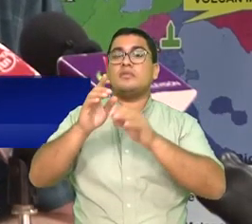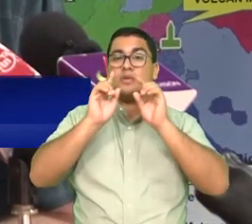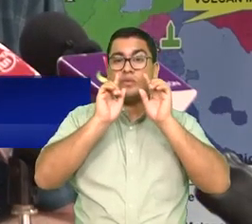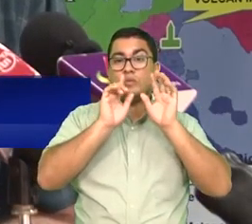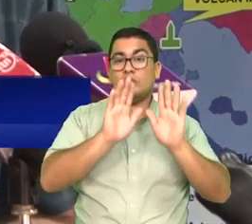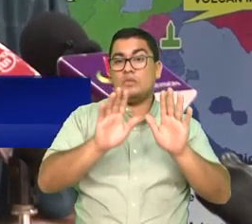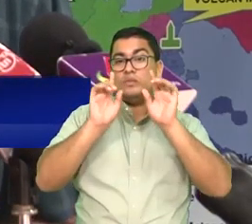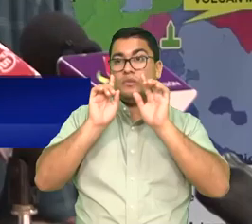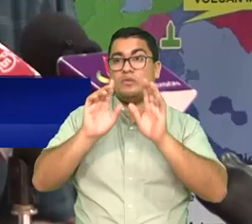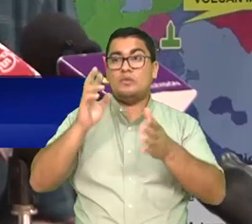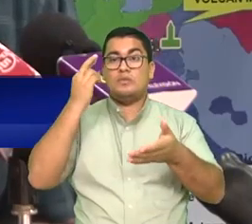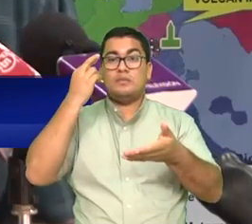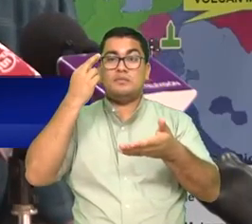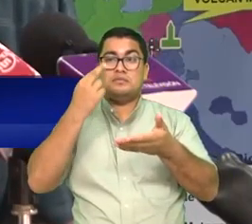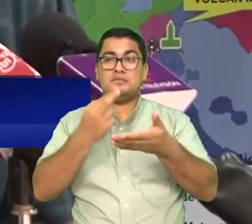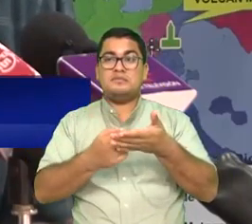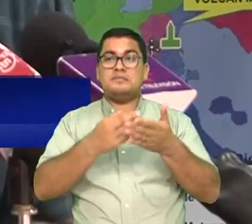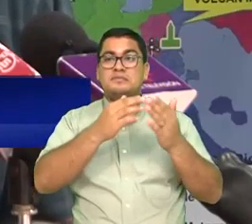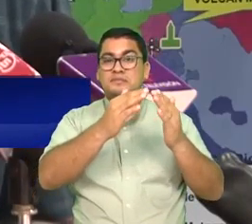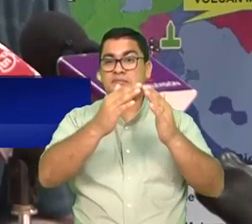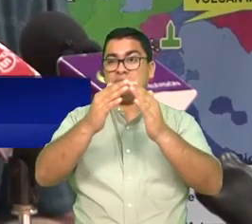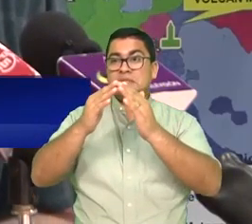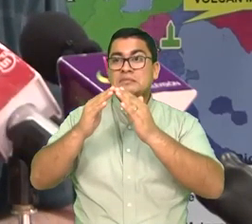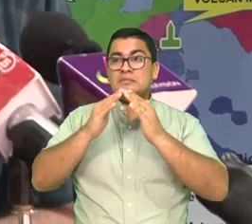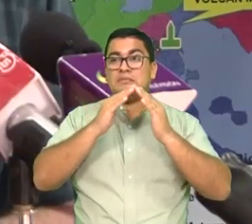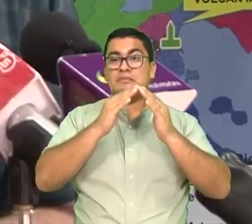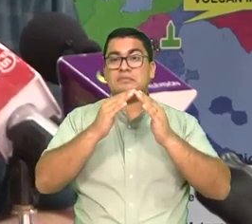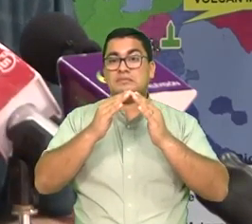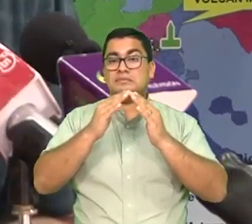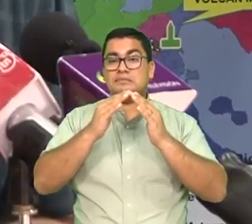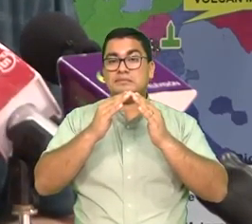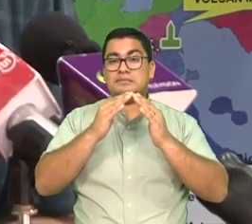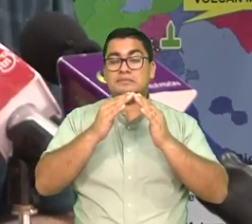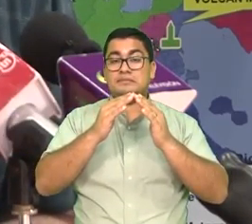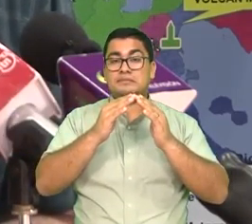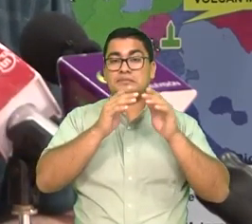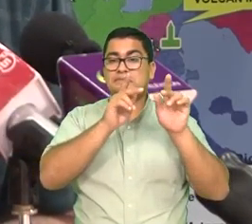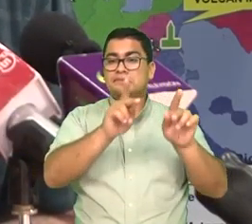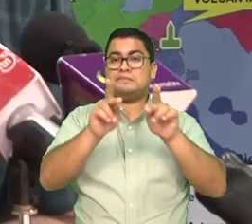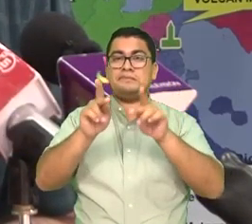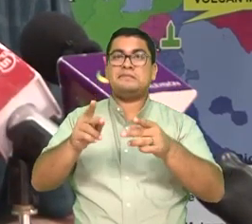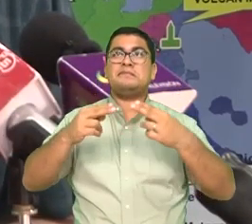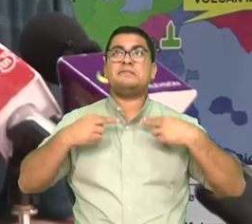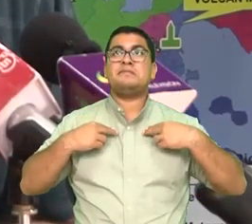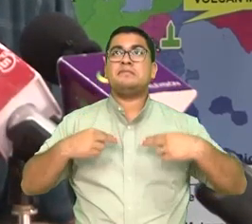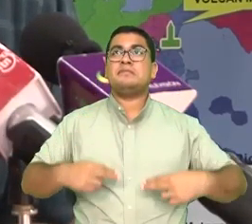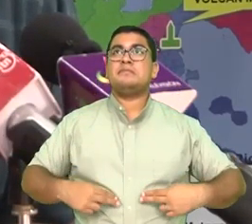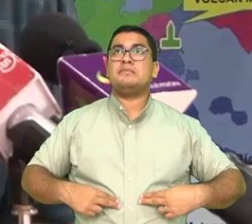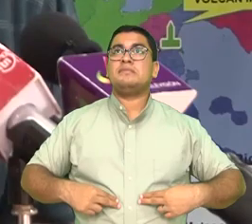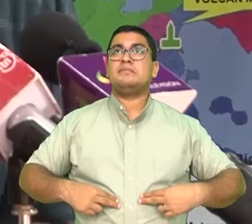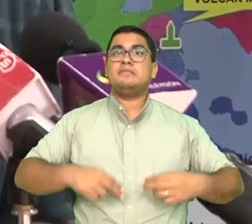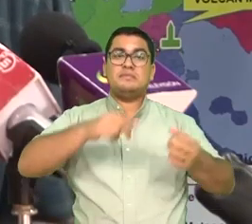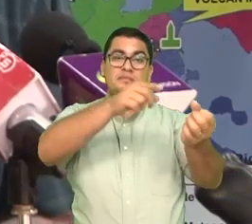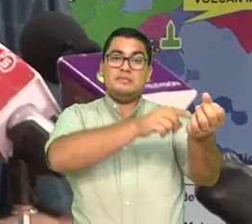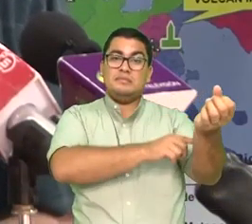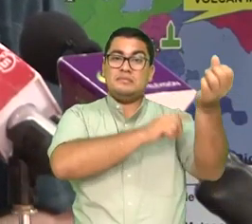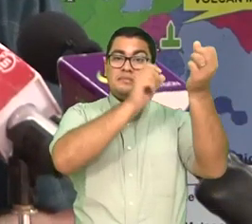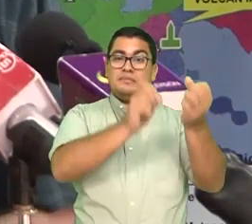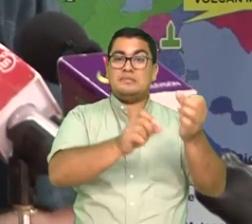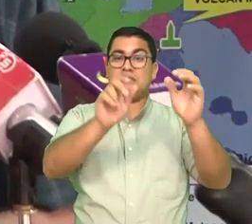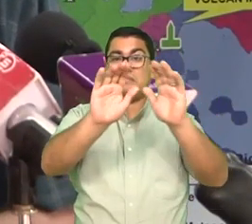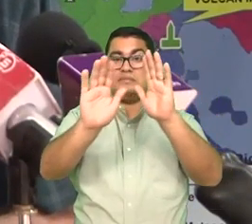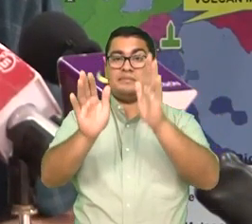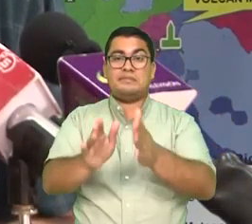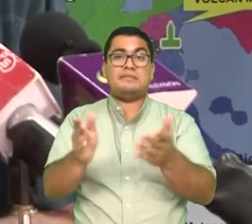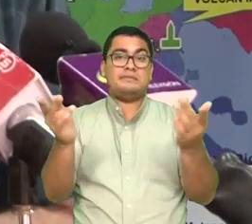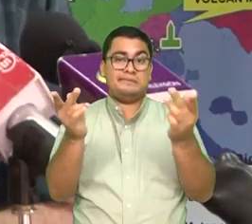recordemos que en las ciudades viven seres humanos, viven nuestros hermanos de la costa Caribe y lógicamente tenemos